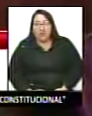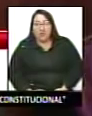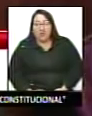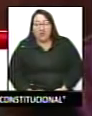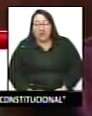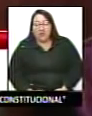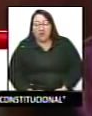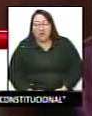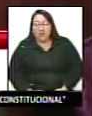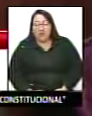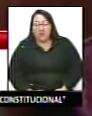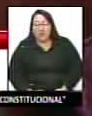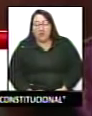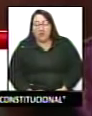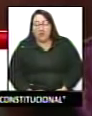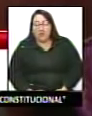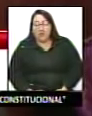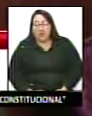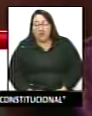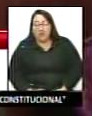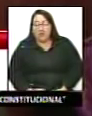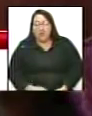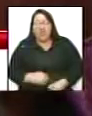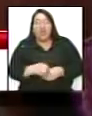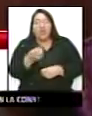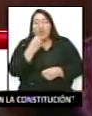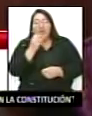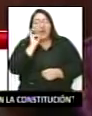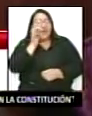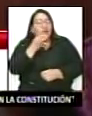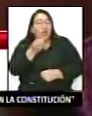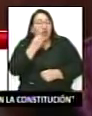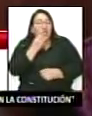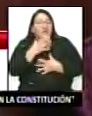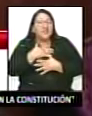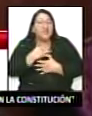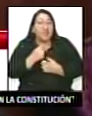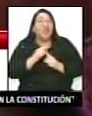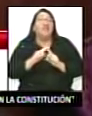disociación entre el comer rico y el comer sano. Eso tiene una serie de expresiones,